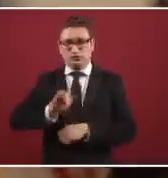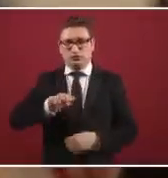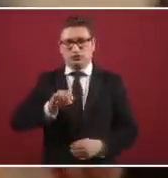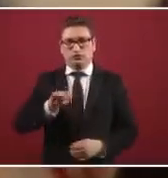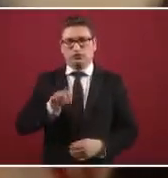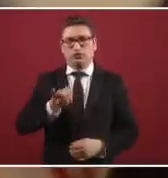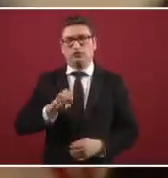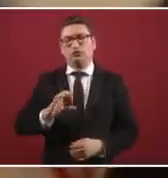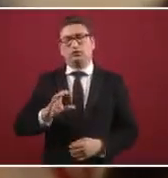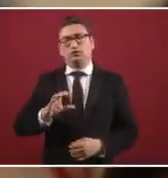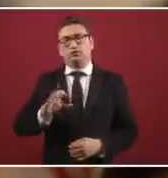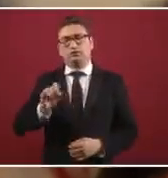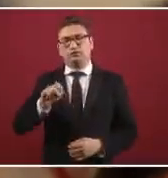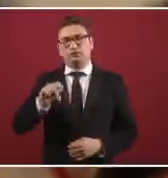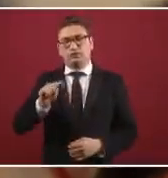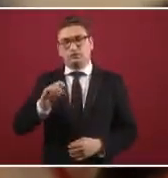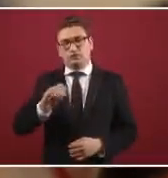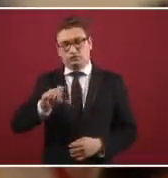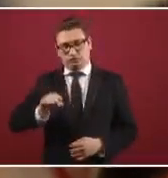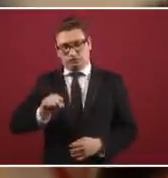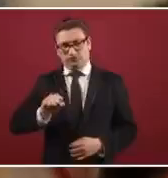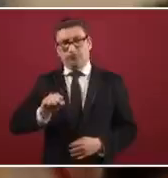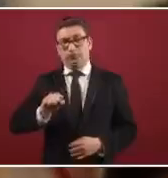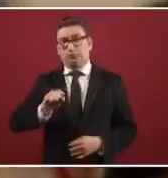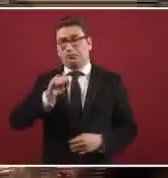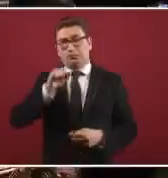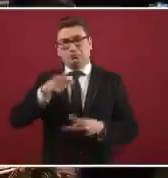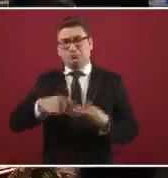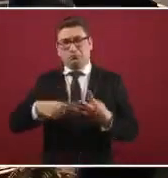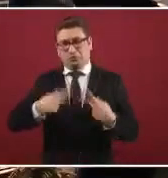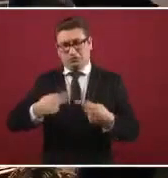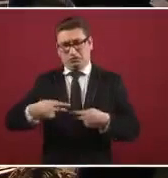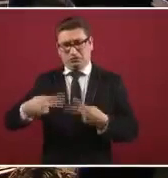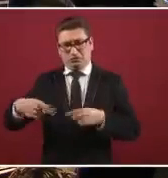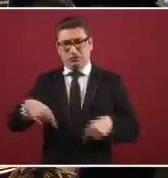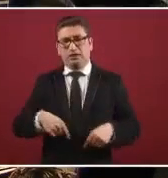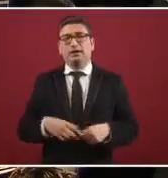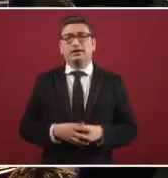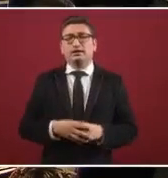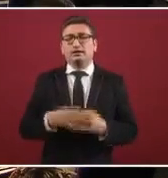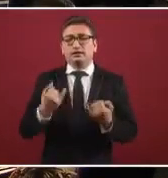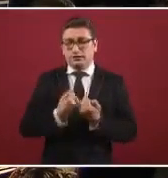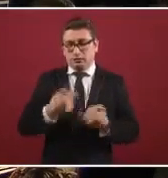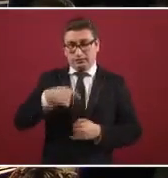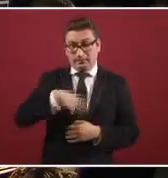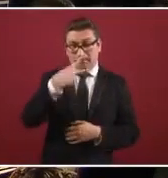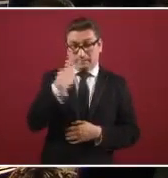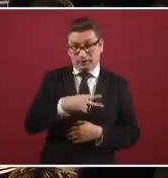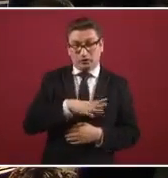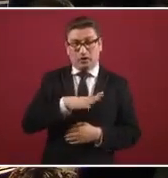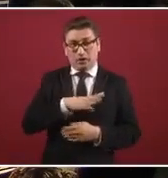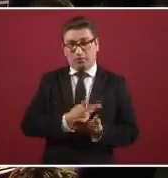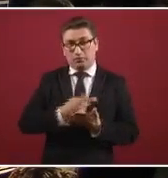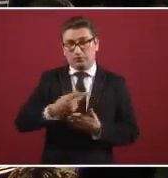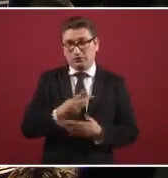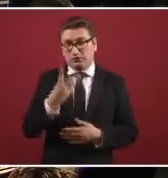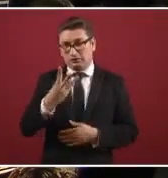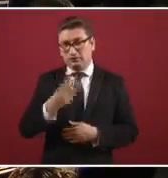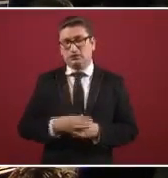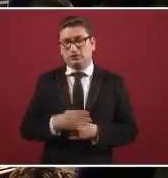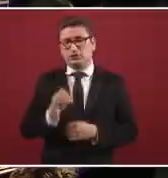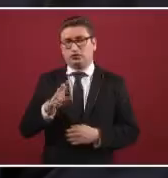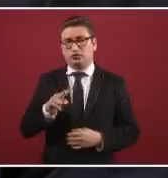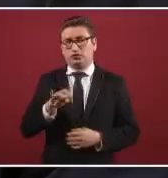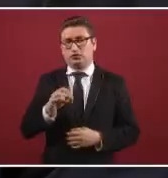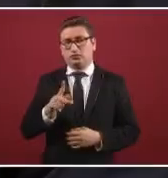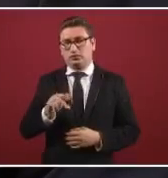Y efectivamente, recordar que nosotros en México tenemos a tres laureados, que es Octavio